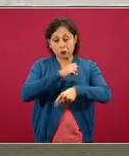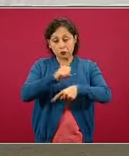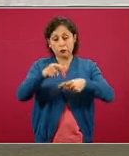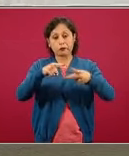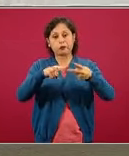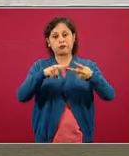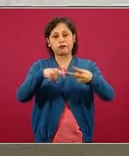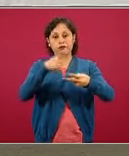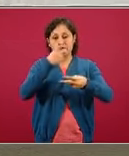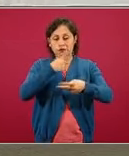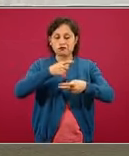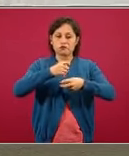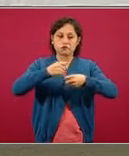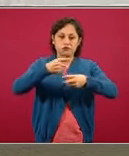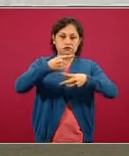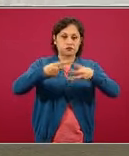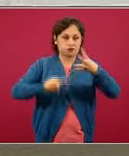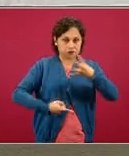su momento con la